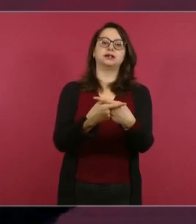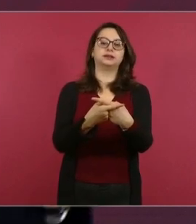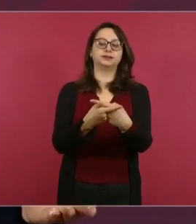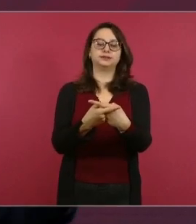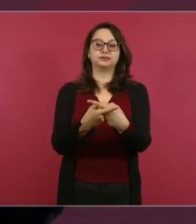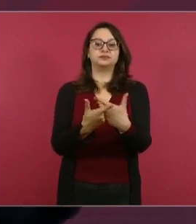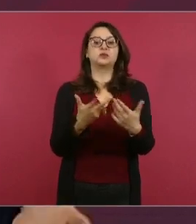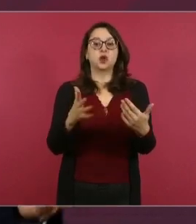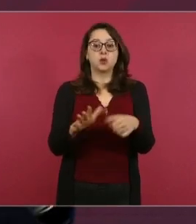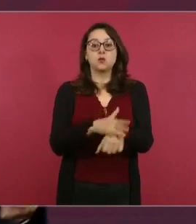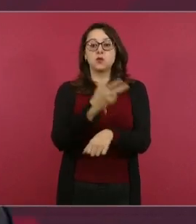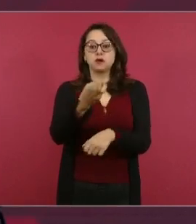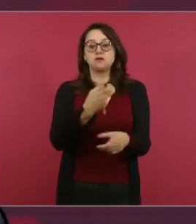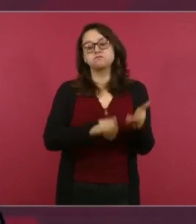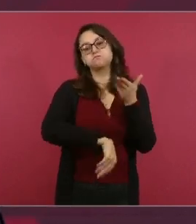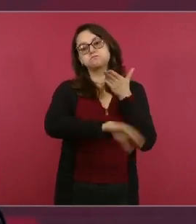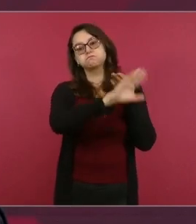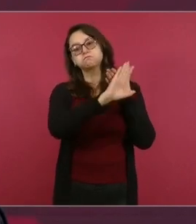Lo único que no